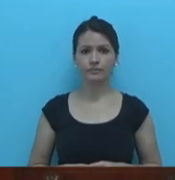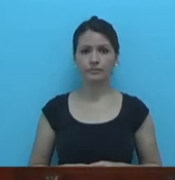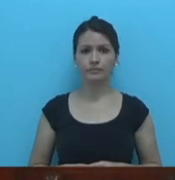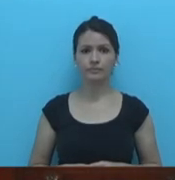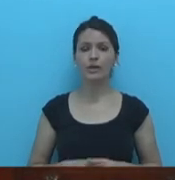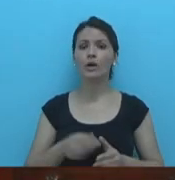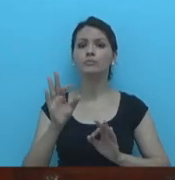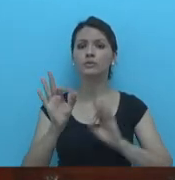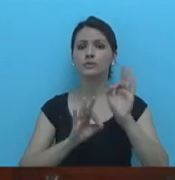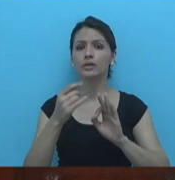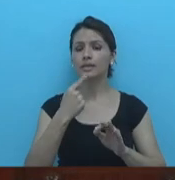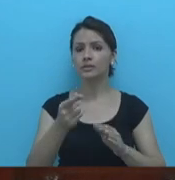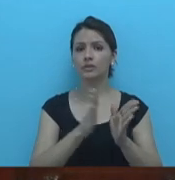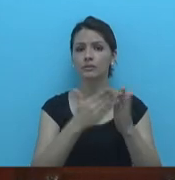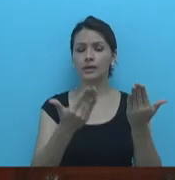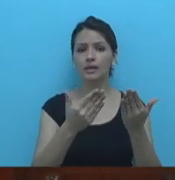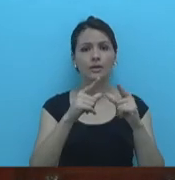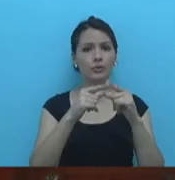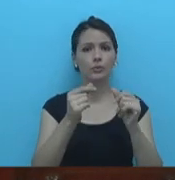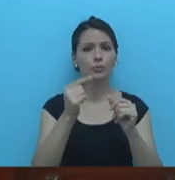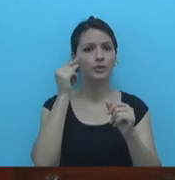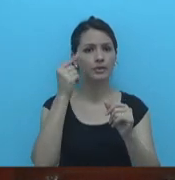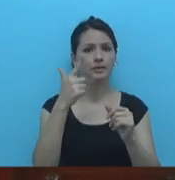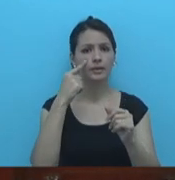Proyecto de declaración, expediente número